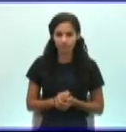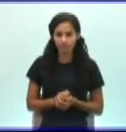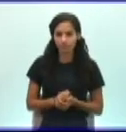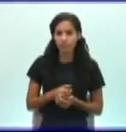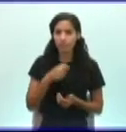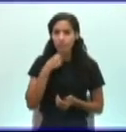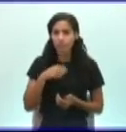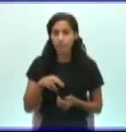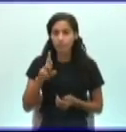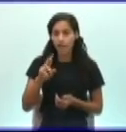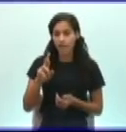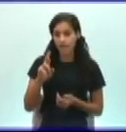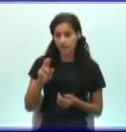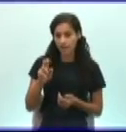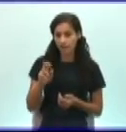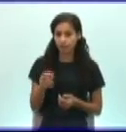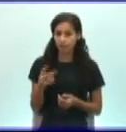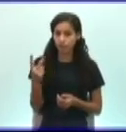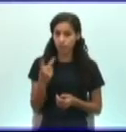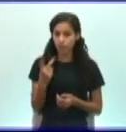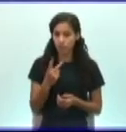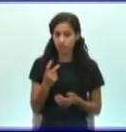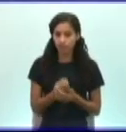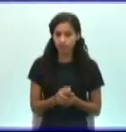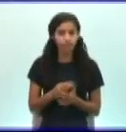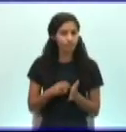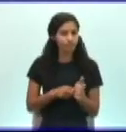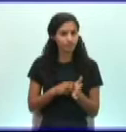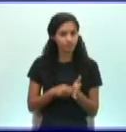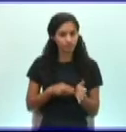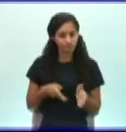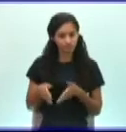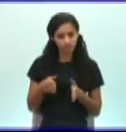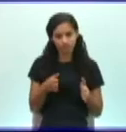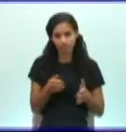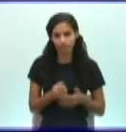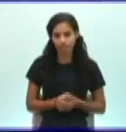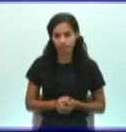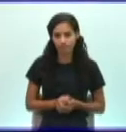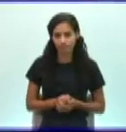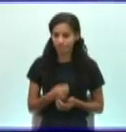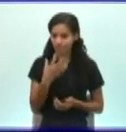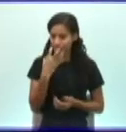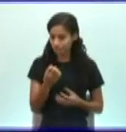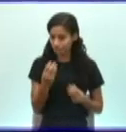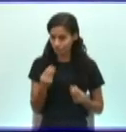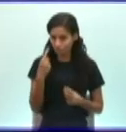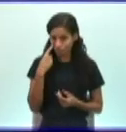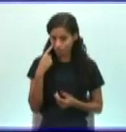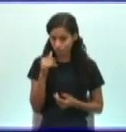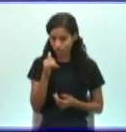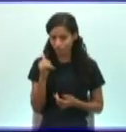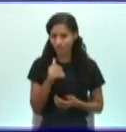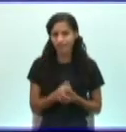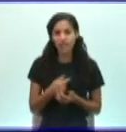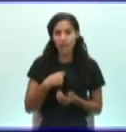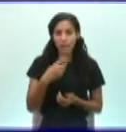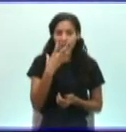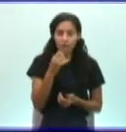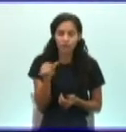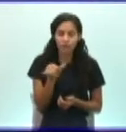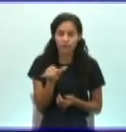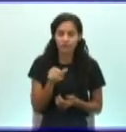dígrafo R doble. Por el ferrocarril. ¿Les gustó el audiovisual? A mí me